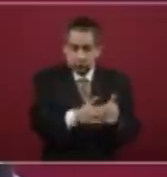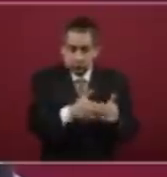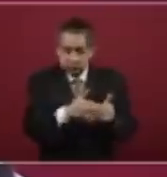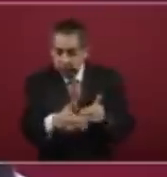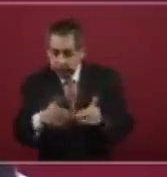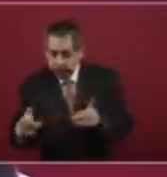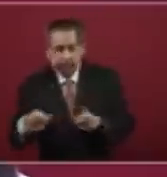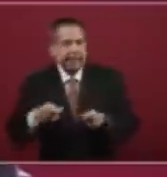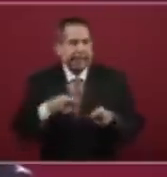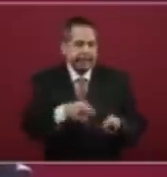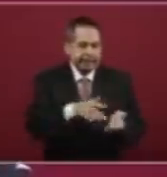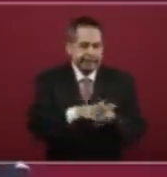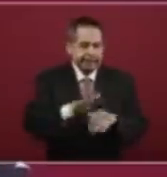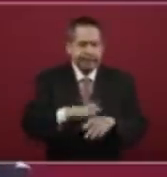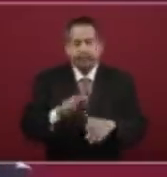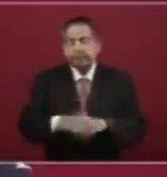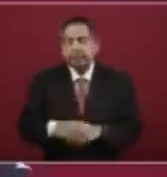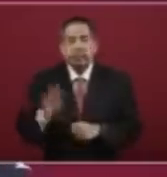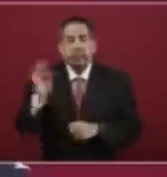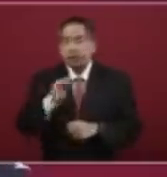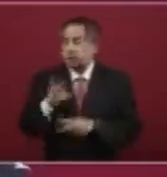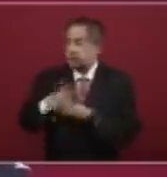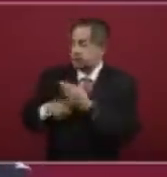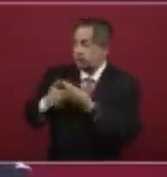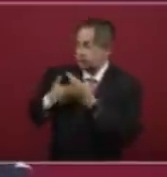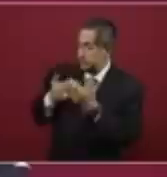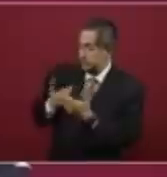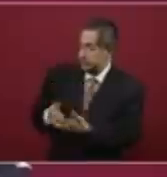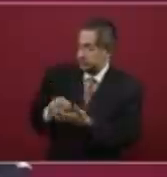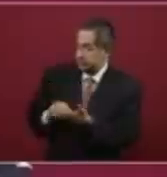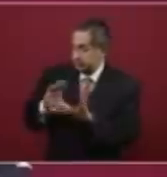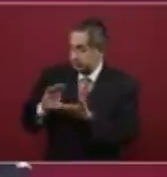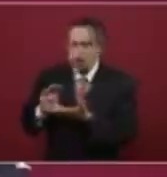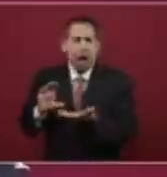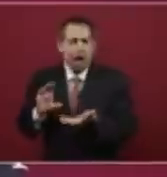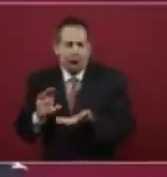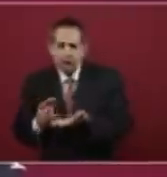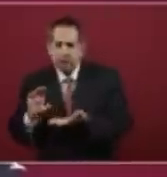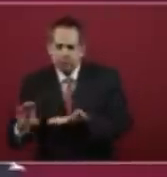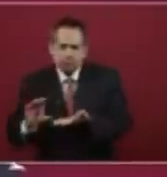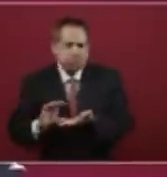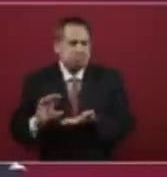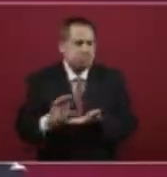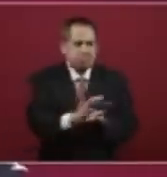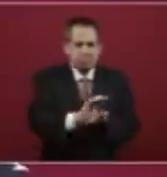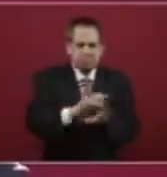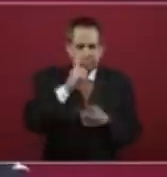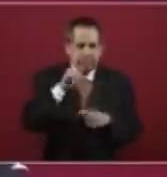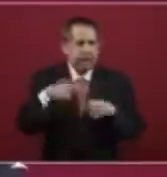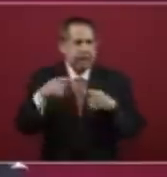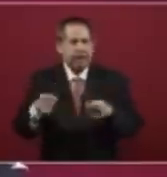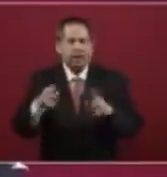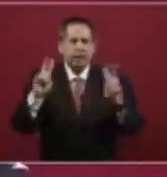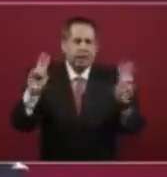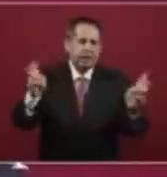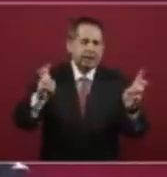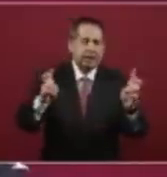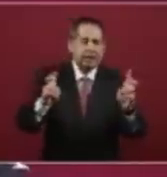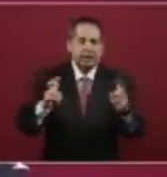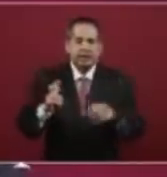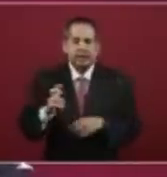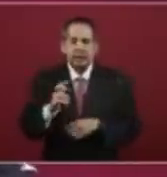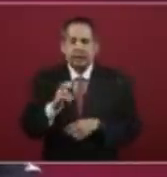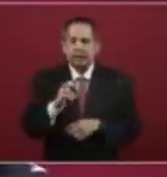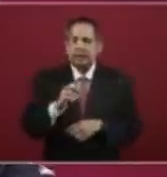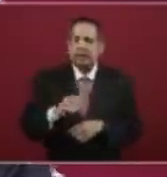Esto es, que tengamos más recursos para las tandas del bienestar,